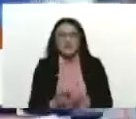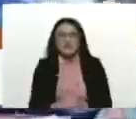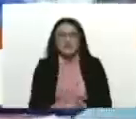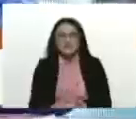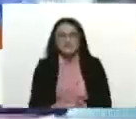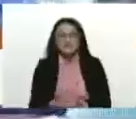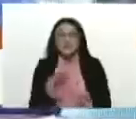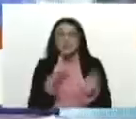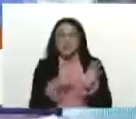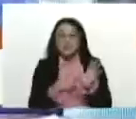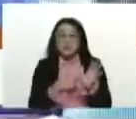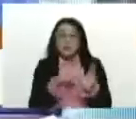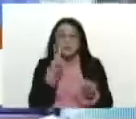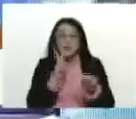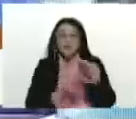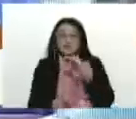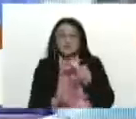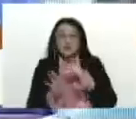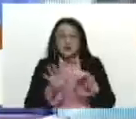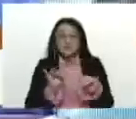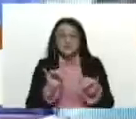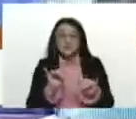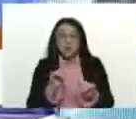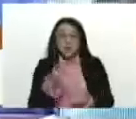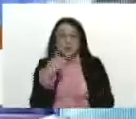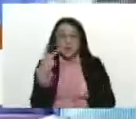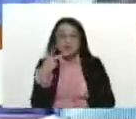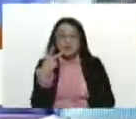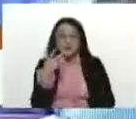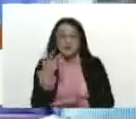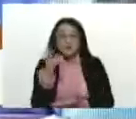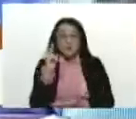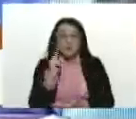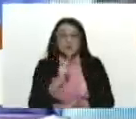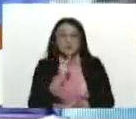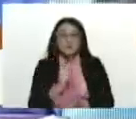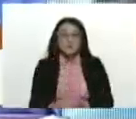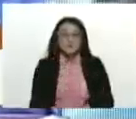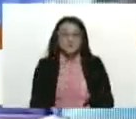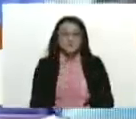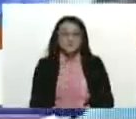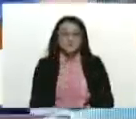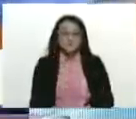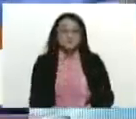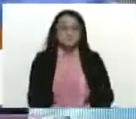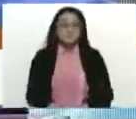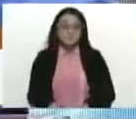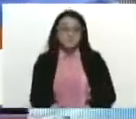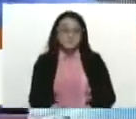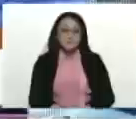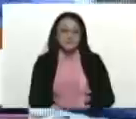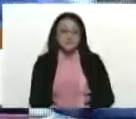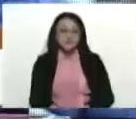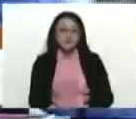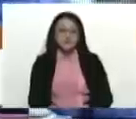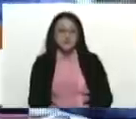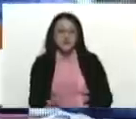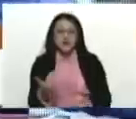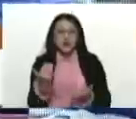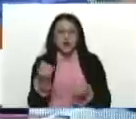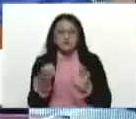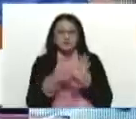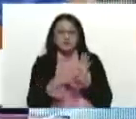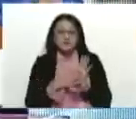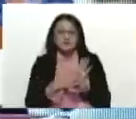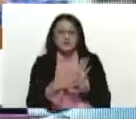y se cumplió la profecía de de Bolívar ahora con esa con ese decreto